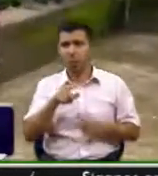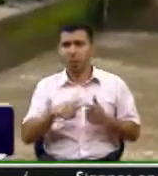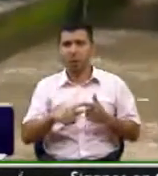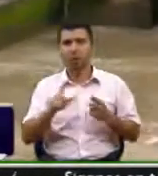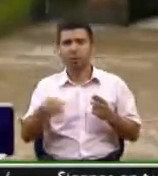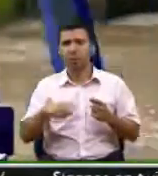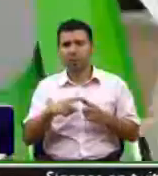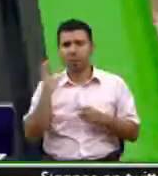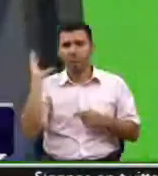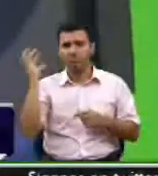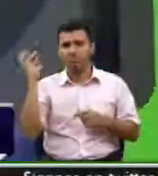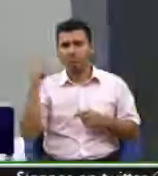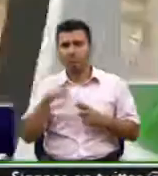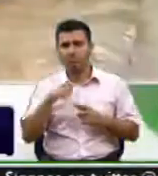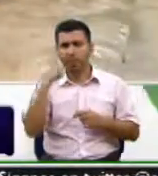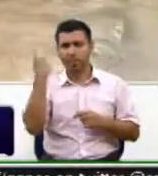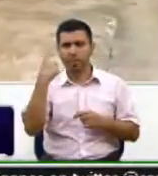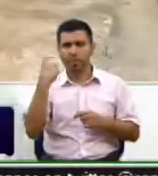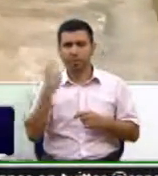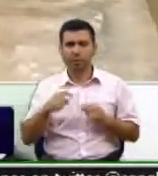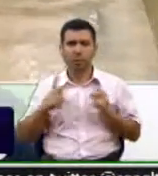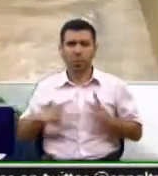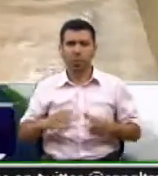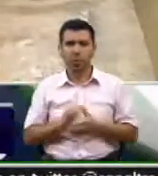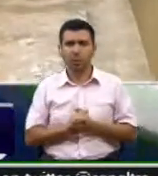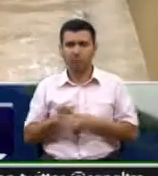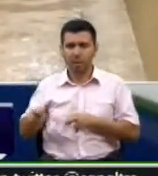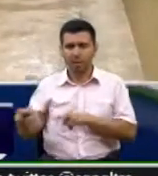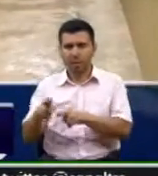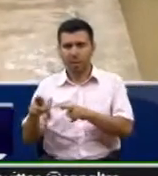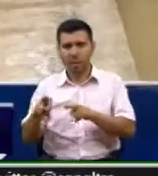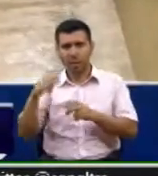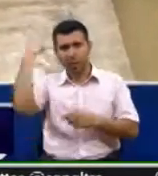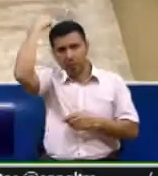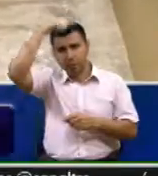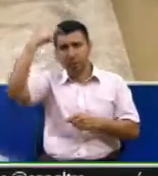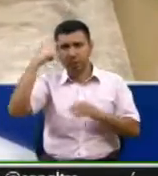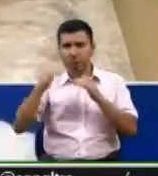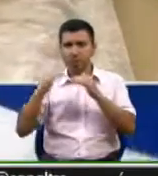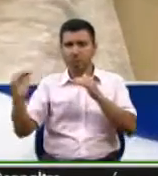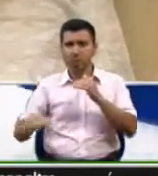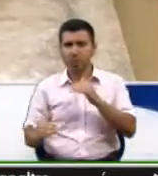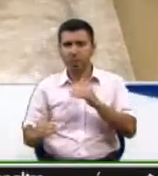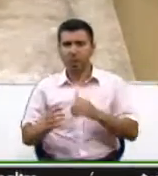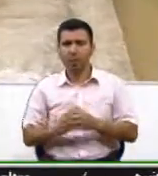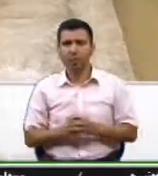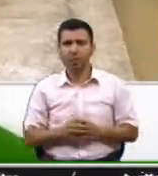respuesta acerca del cuerpo del menor. Desde la vereda Santos Bajos, esta es toda la información. Joana Niño, Oriente Noticias.